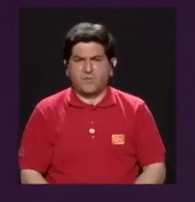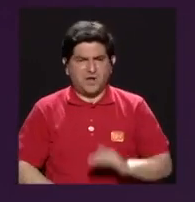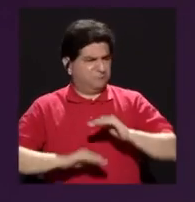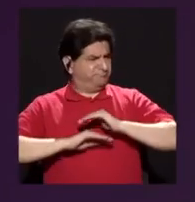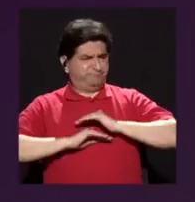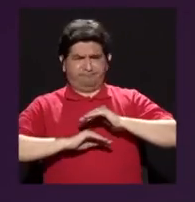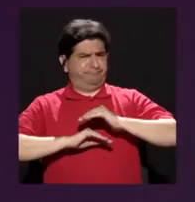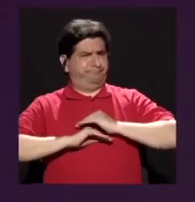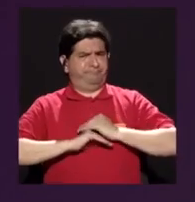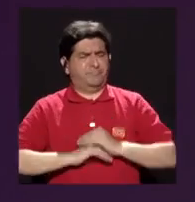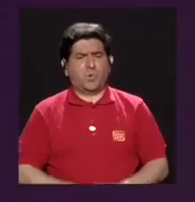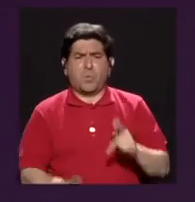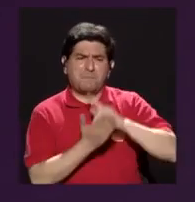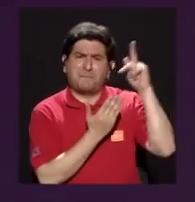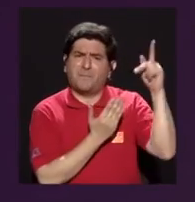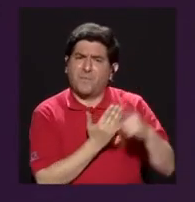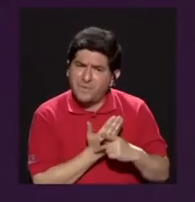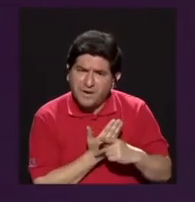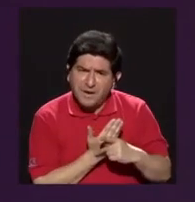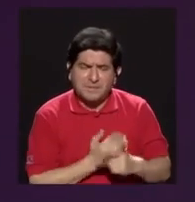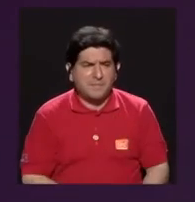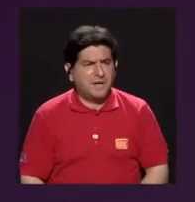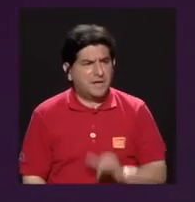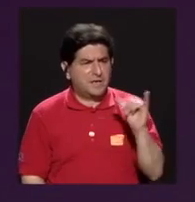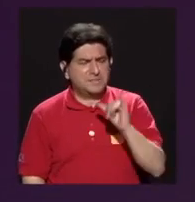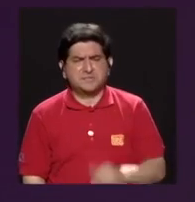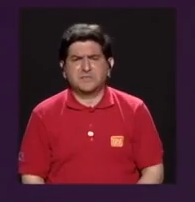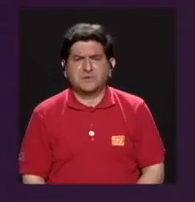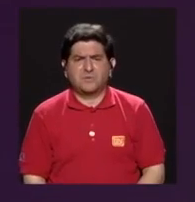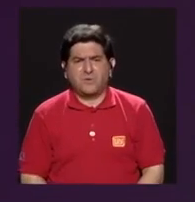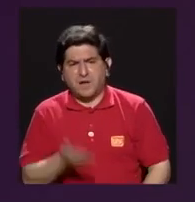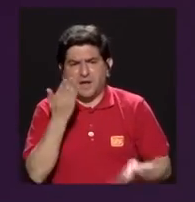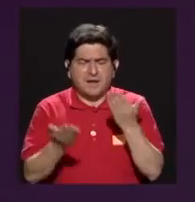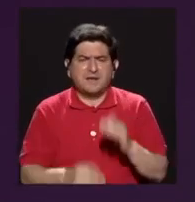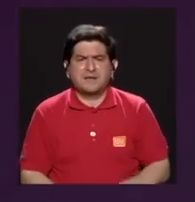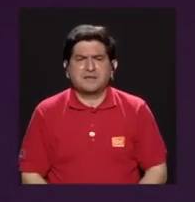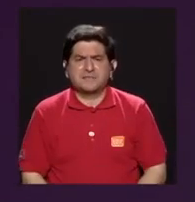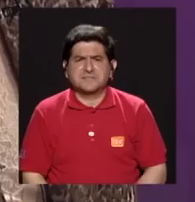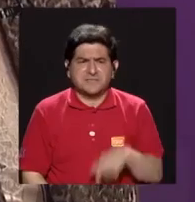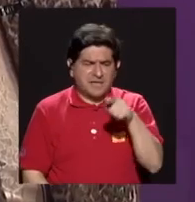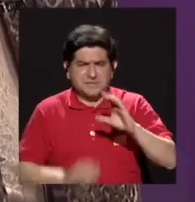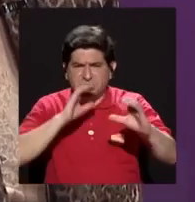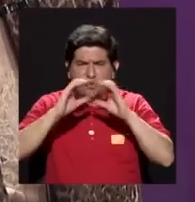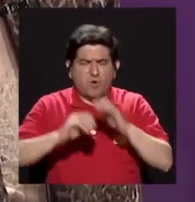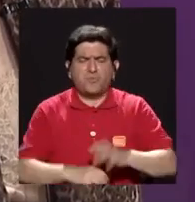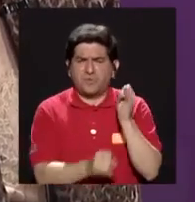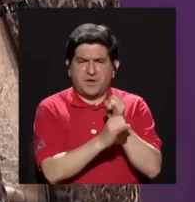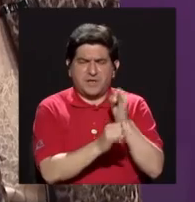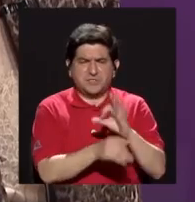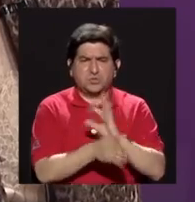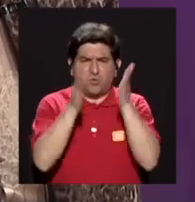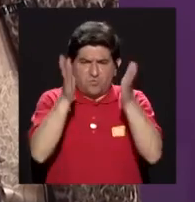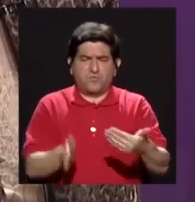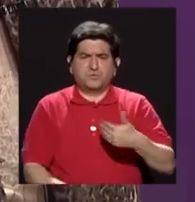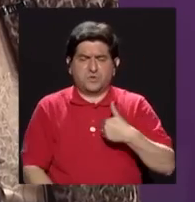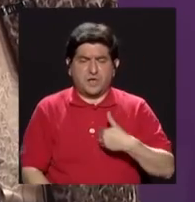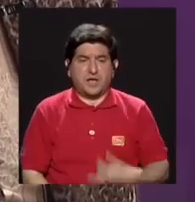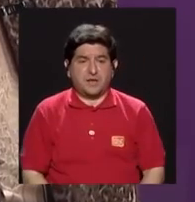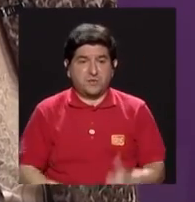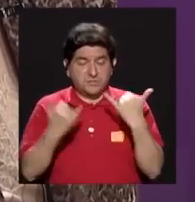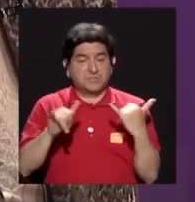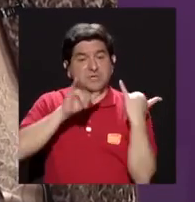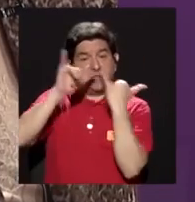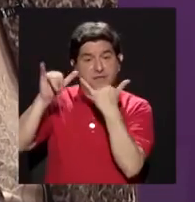con algunos programas y también hasta chat sin institucionales que funcionarios sus funcionarios tienen nos han denunciado que